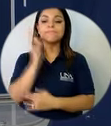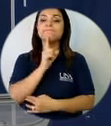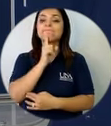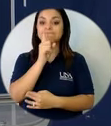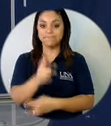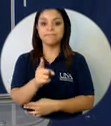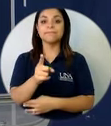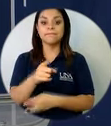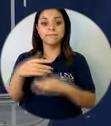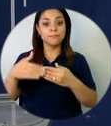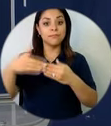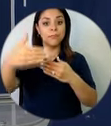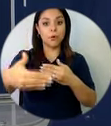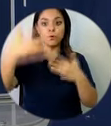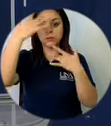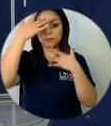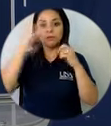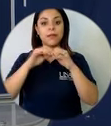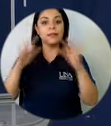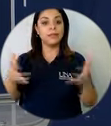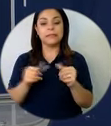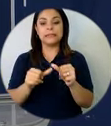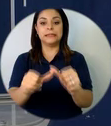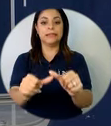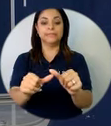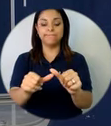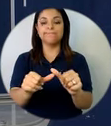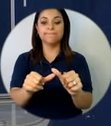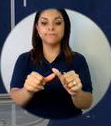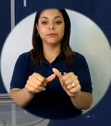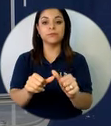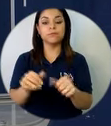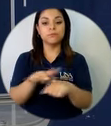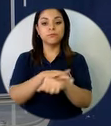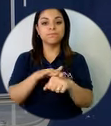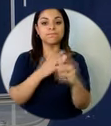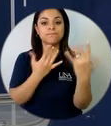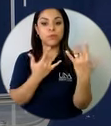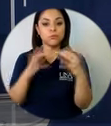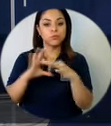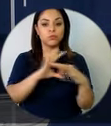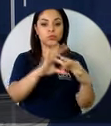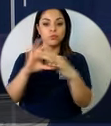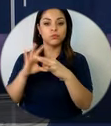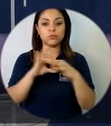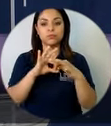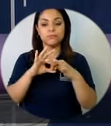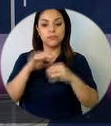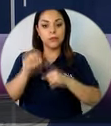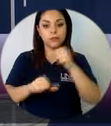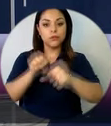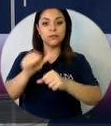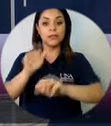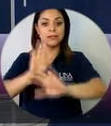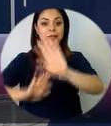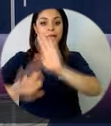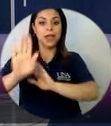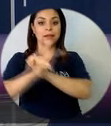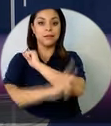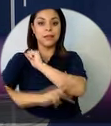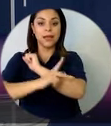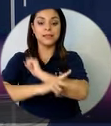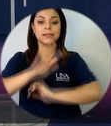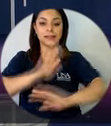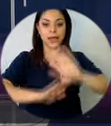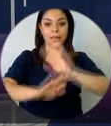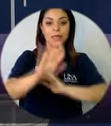definitiva la pospandemia también va a ser así. Esperamos que todos y todas unamos nuestros esfuerzos para sacar adelante al país, a nuestras mujeres